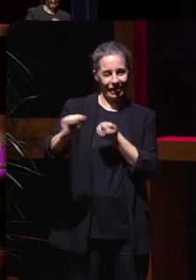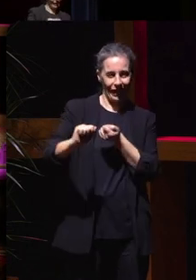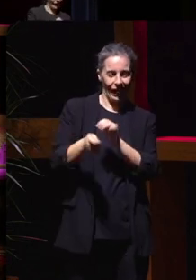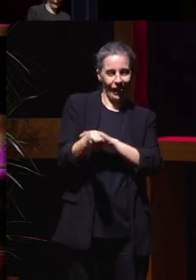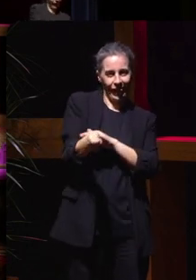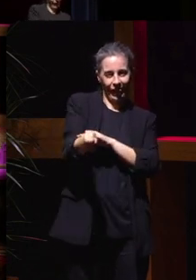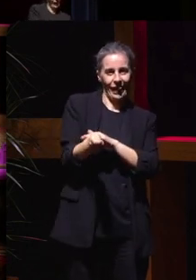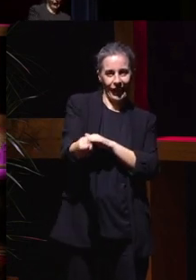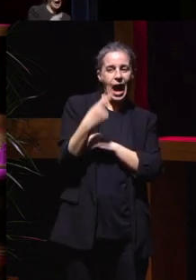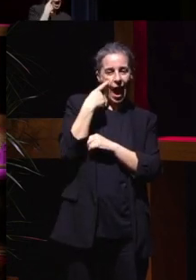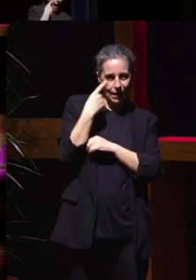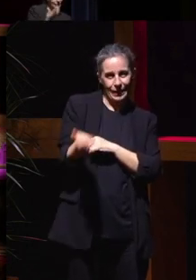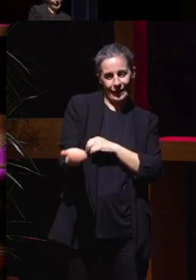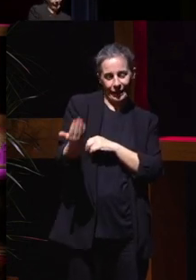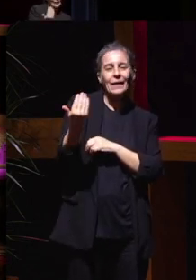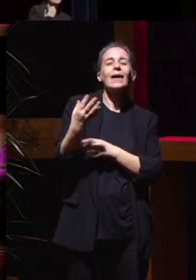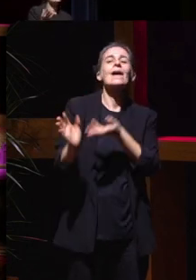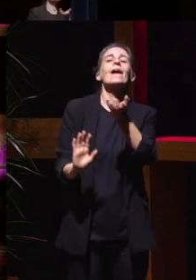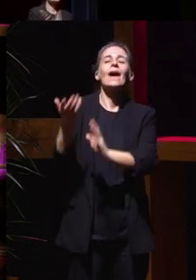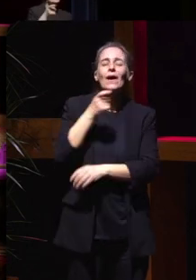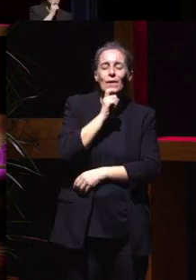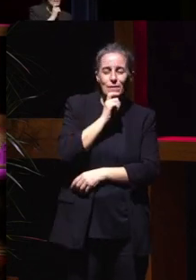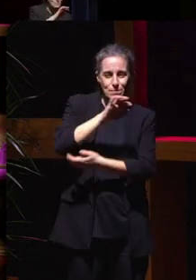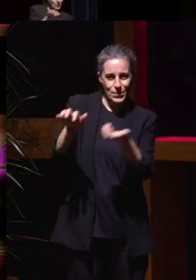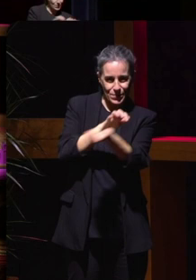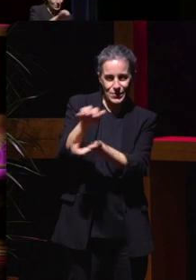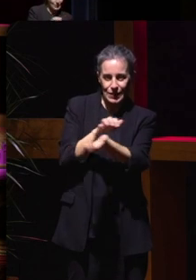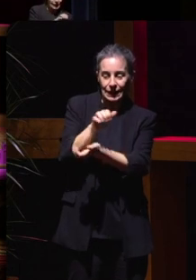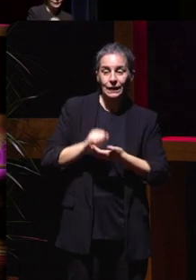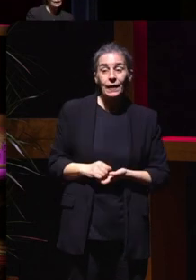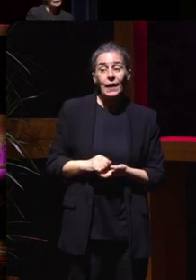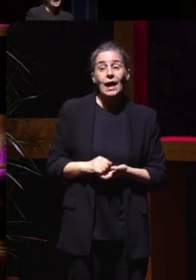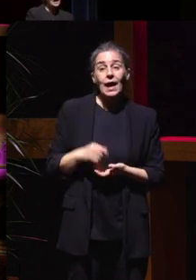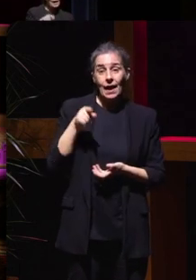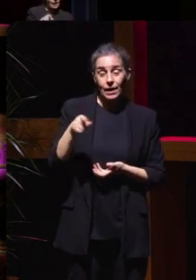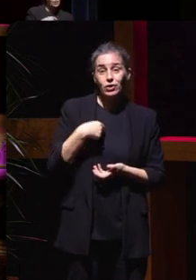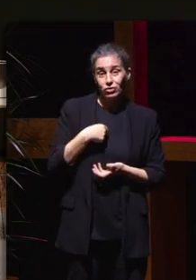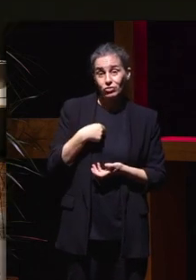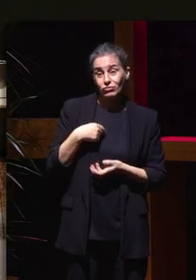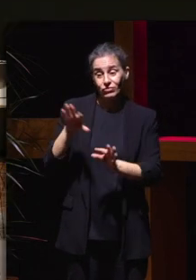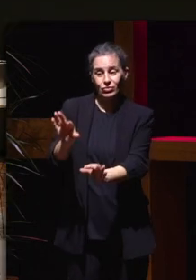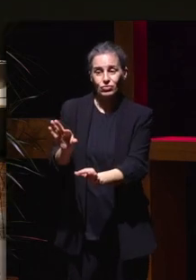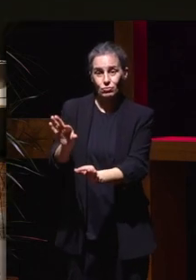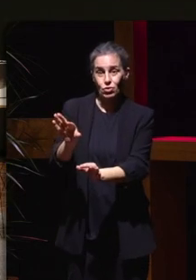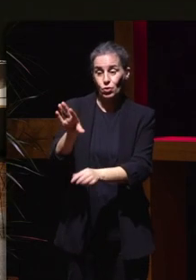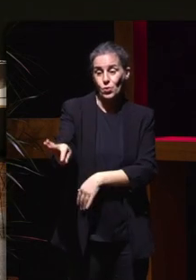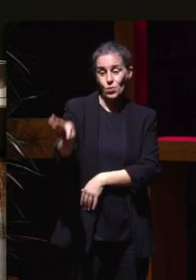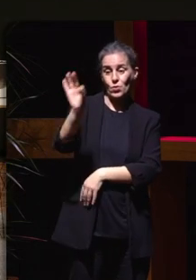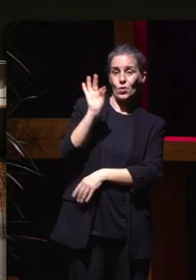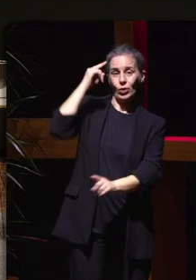veis a las mirar cómo arden ven un poco o no me da columna que eutelio